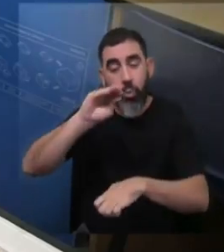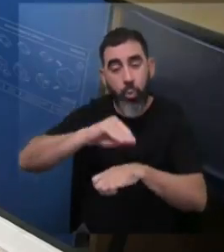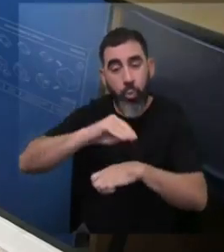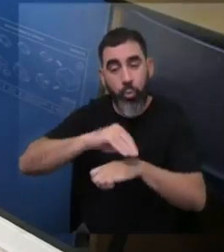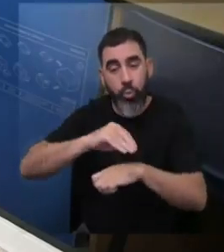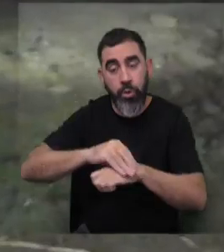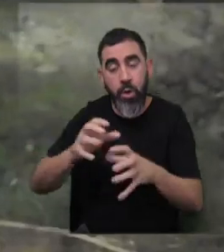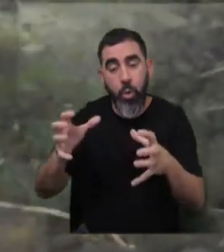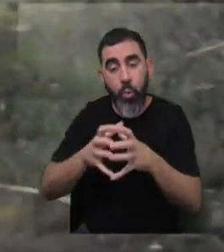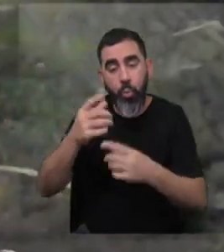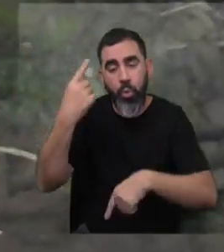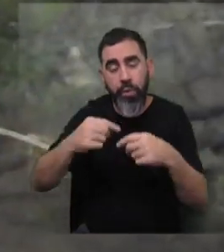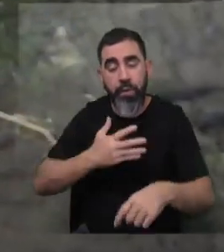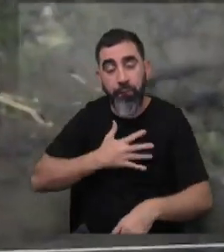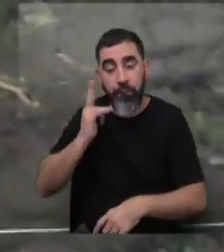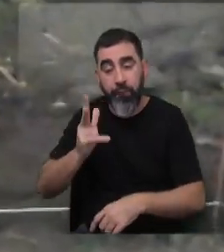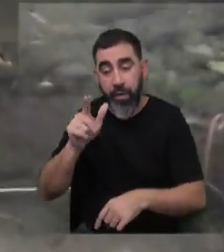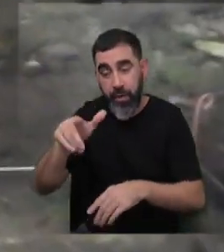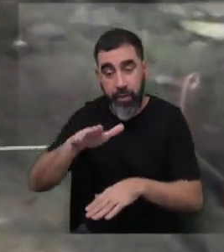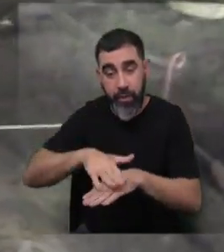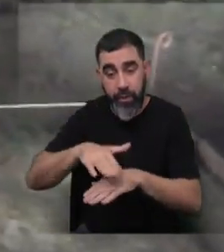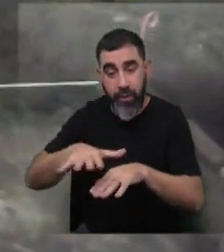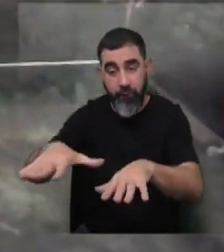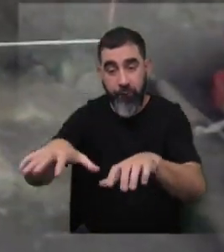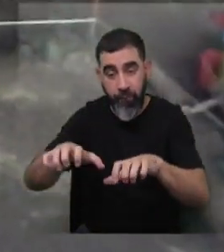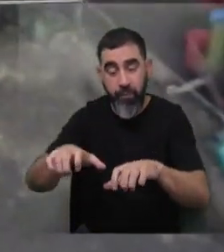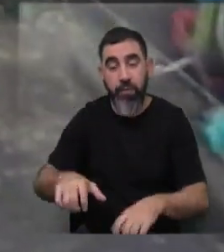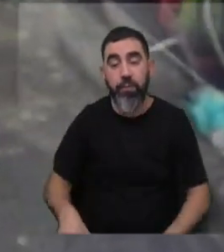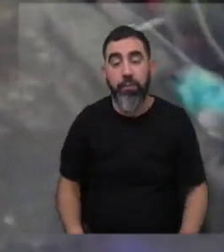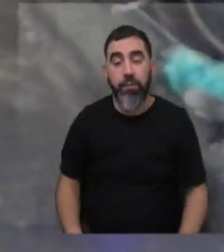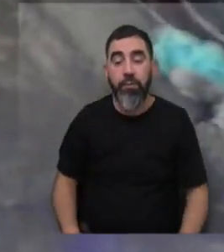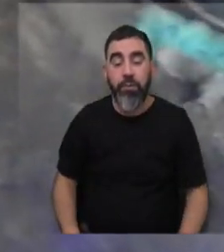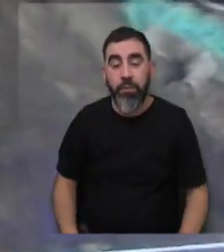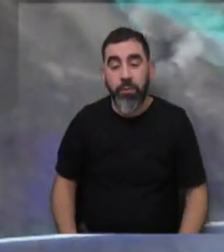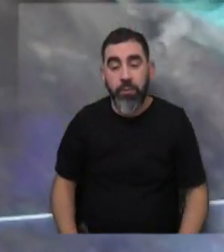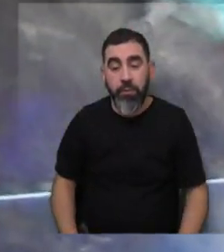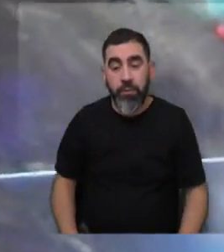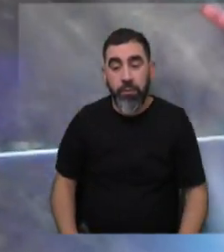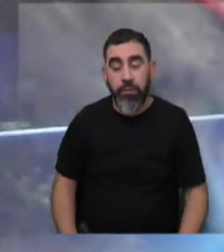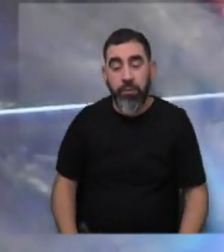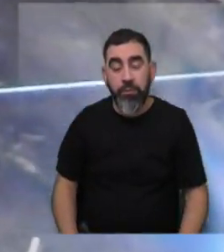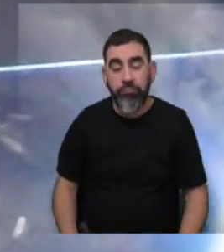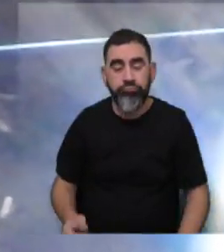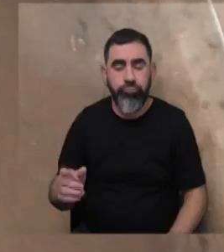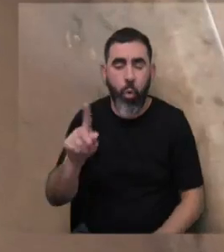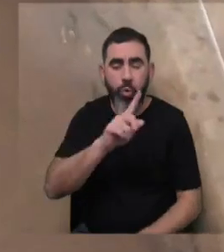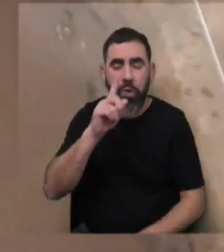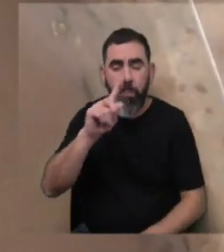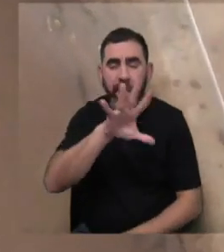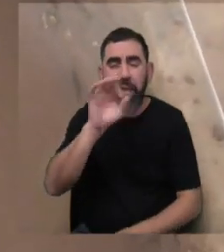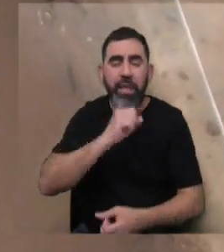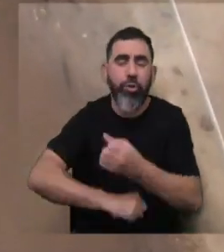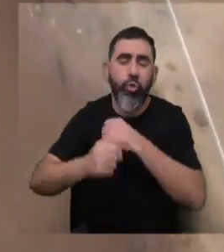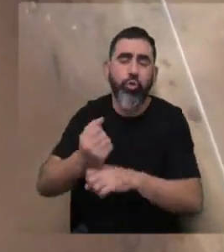muchos grupos humanos estuvieron ocupando este alero, este lugar, desde hace 11.500